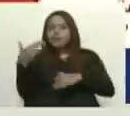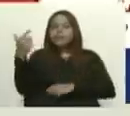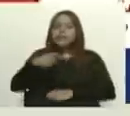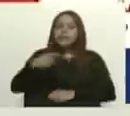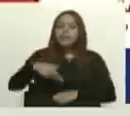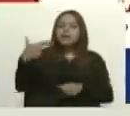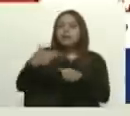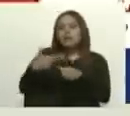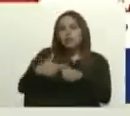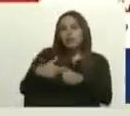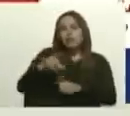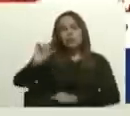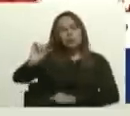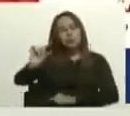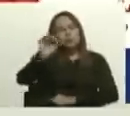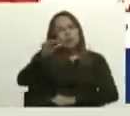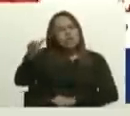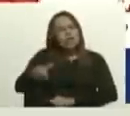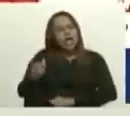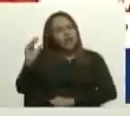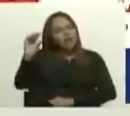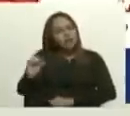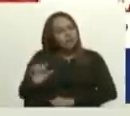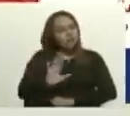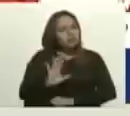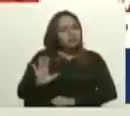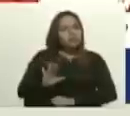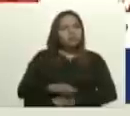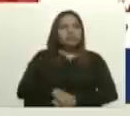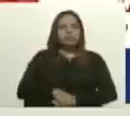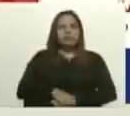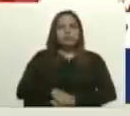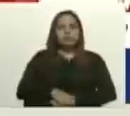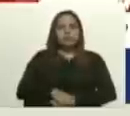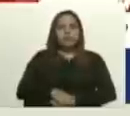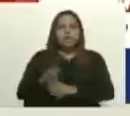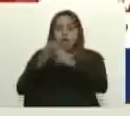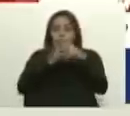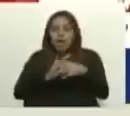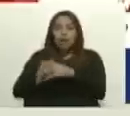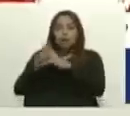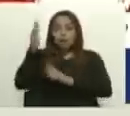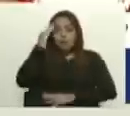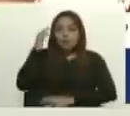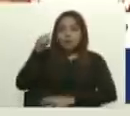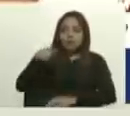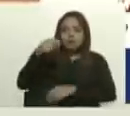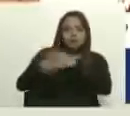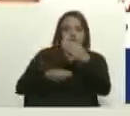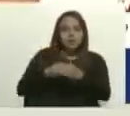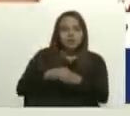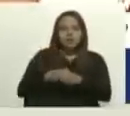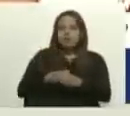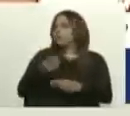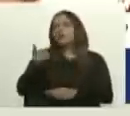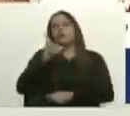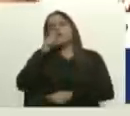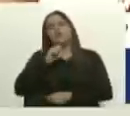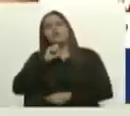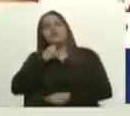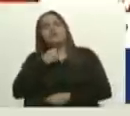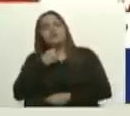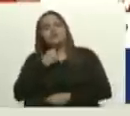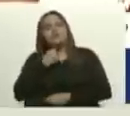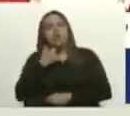era porcentaje muy bajo. Estados Unidos sabe que eso estaba ocurriendo, pero eso no se escondió. Petrocaribe no fue